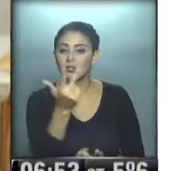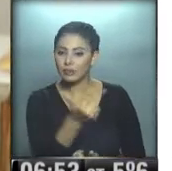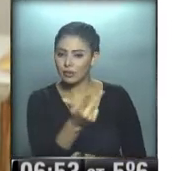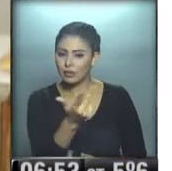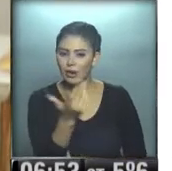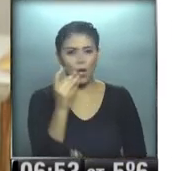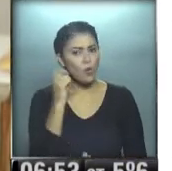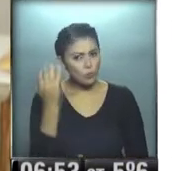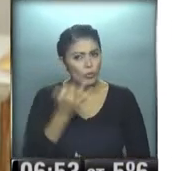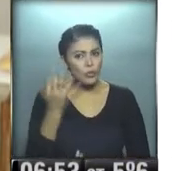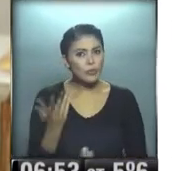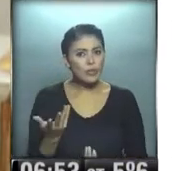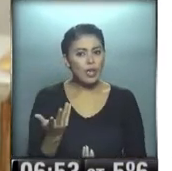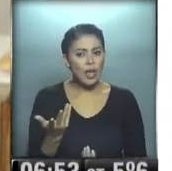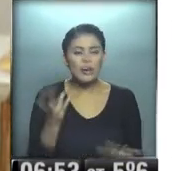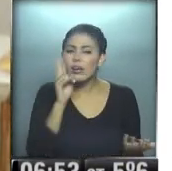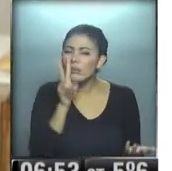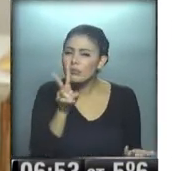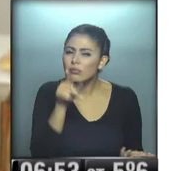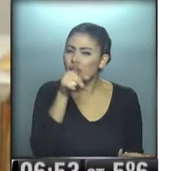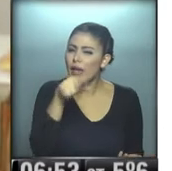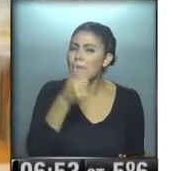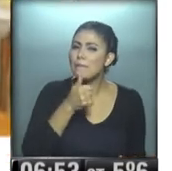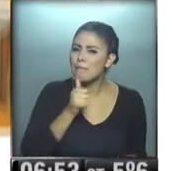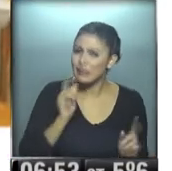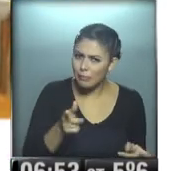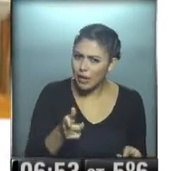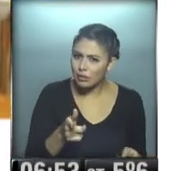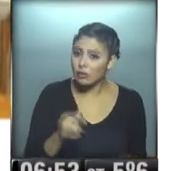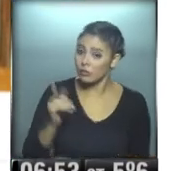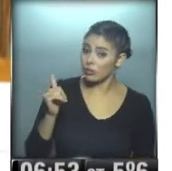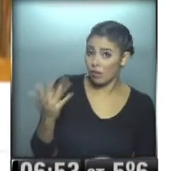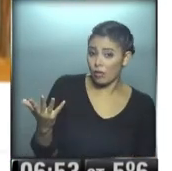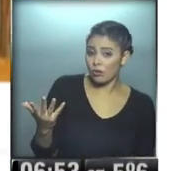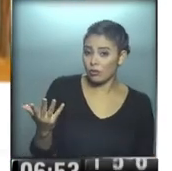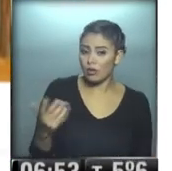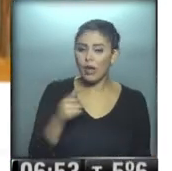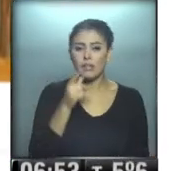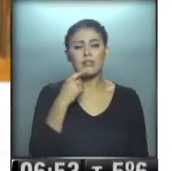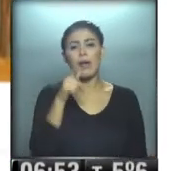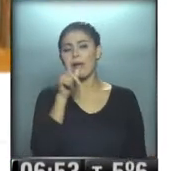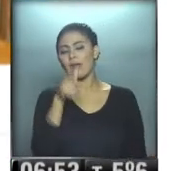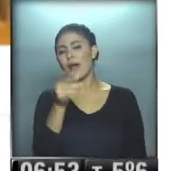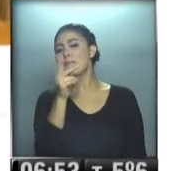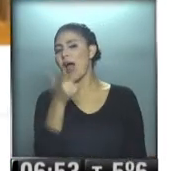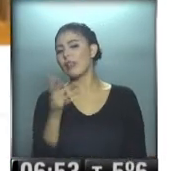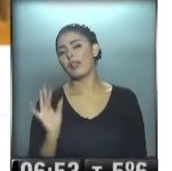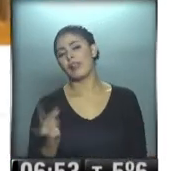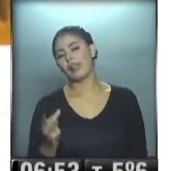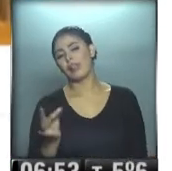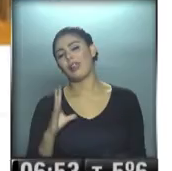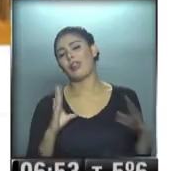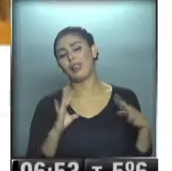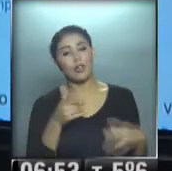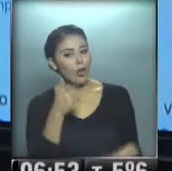¡Qué fantástico! Pero, ¿esto es mate también? Sí, claro. Sí, y pinta de vagonetas igual los tres. Son